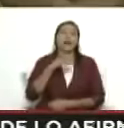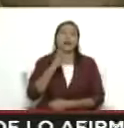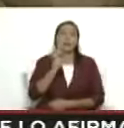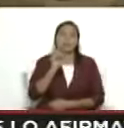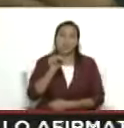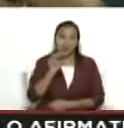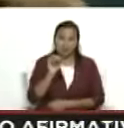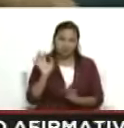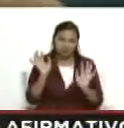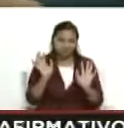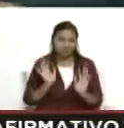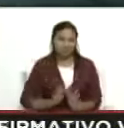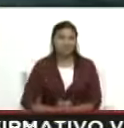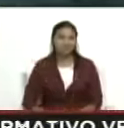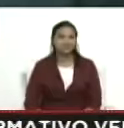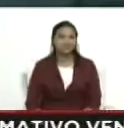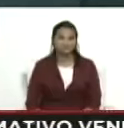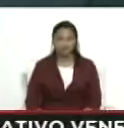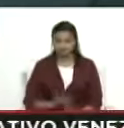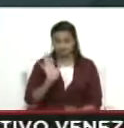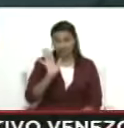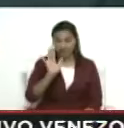Ya va, ya está aquí, para que vean.